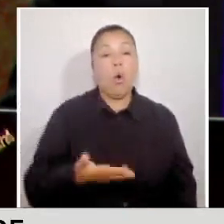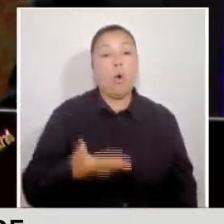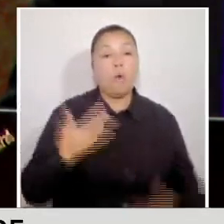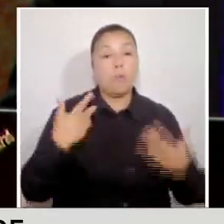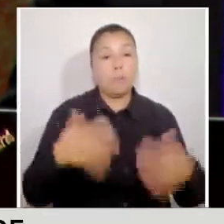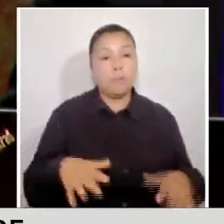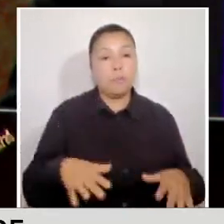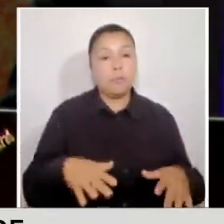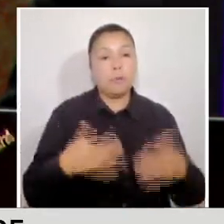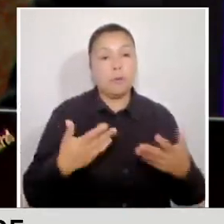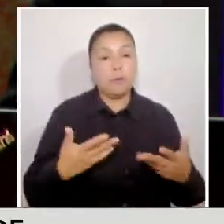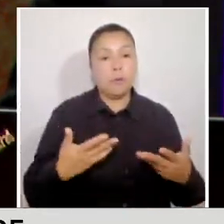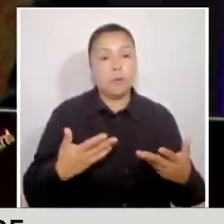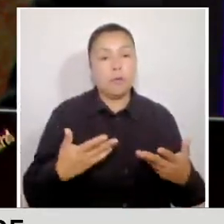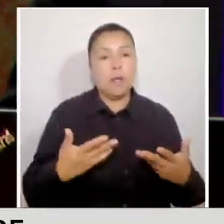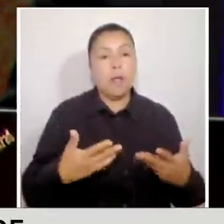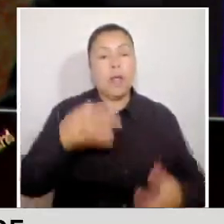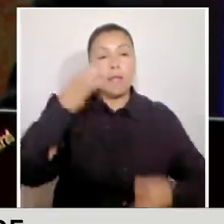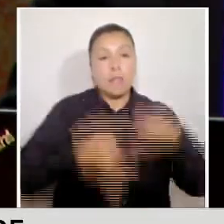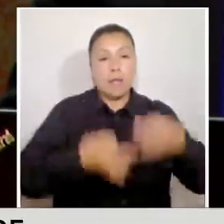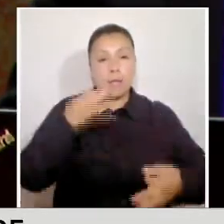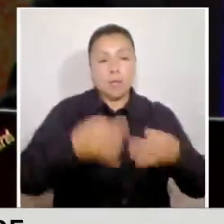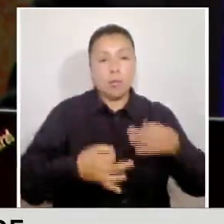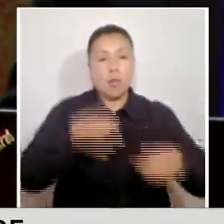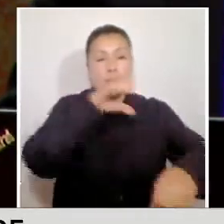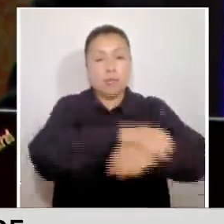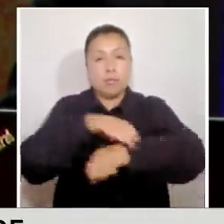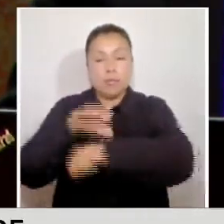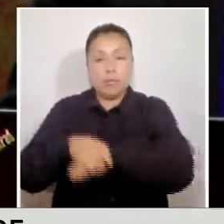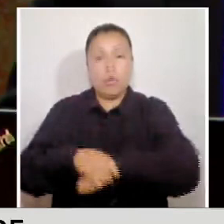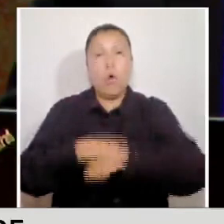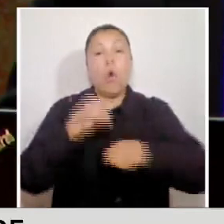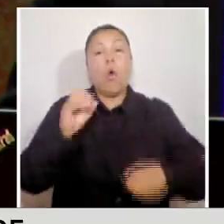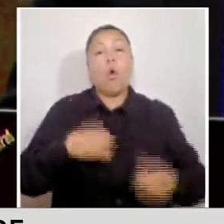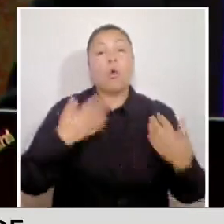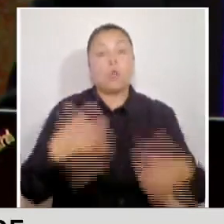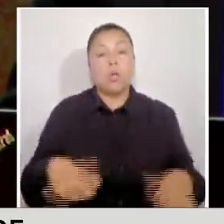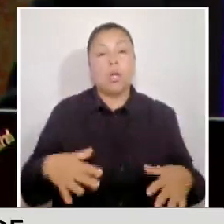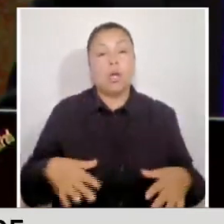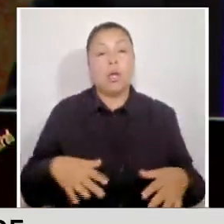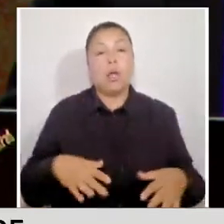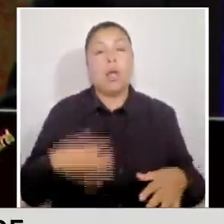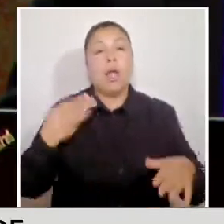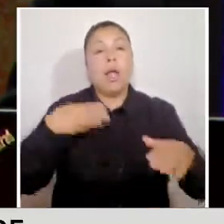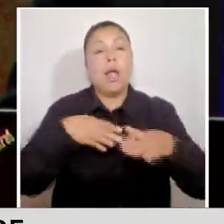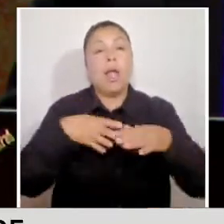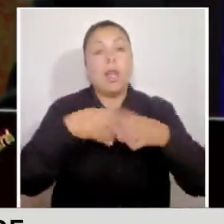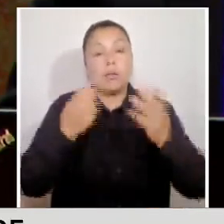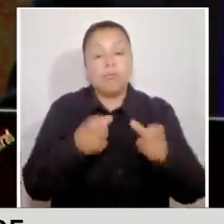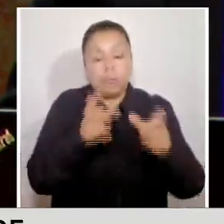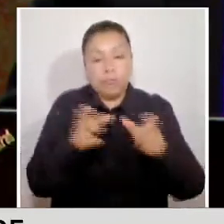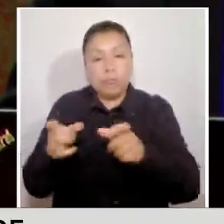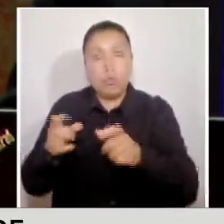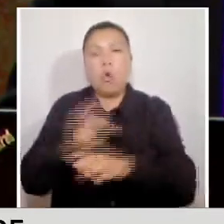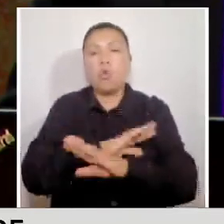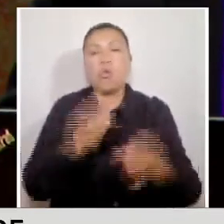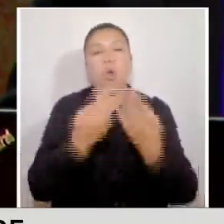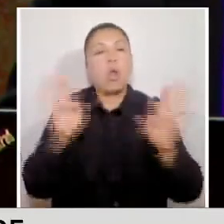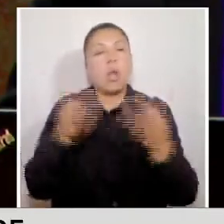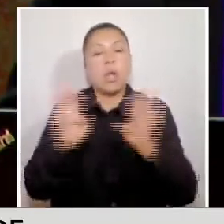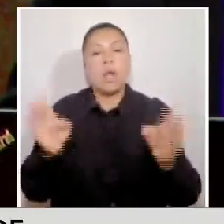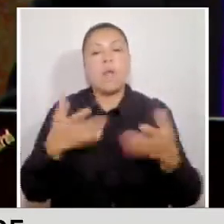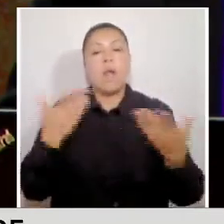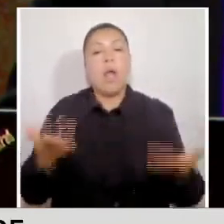disposición del tribunal en calidad de detenidos o se encontrare ya en internación provisoria no podrá ser puesto en libertad mientras no se encontrare